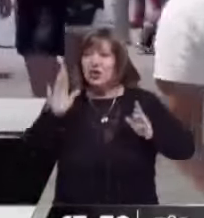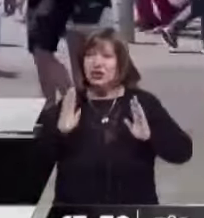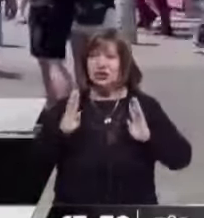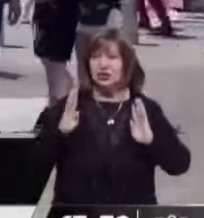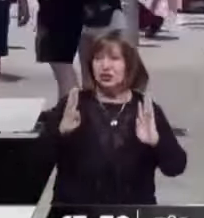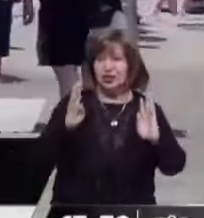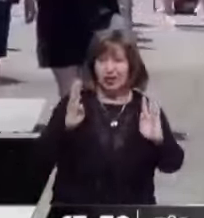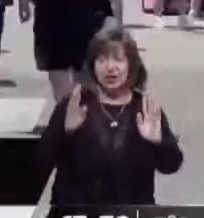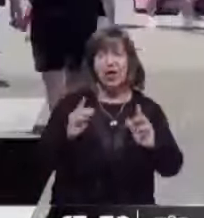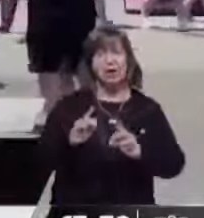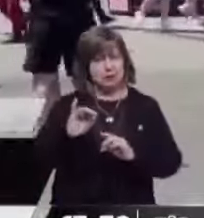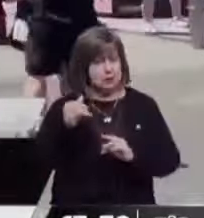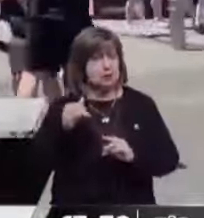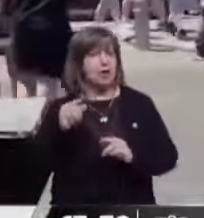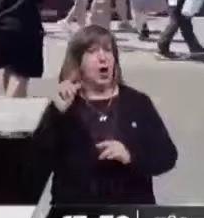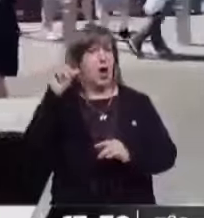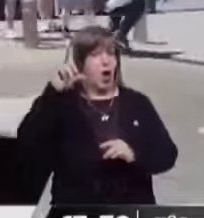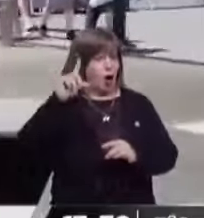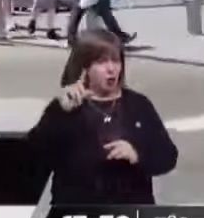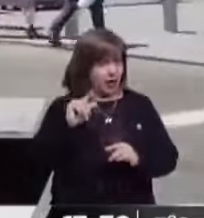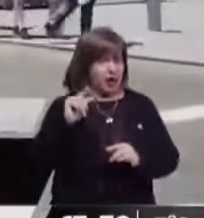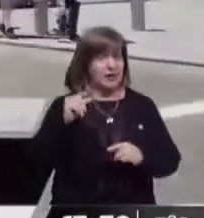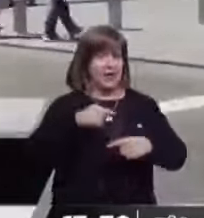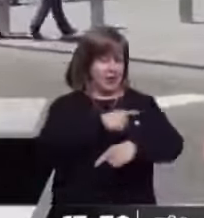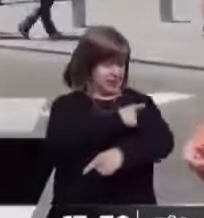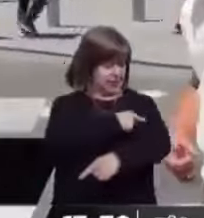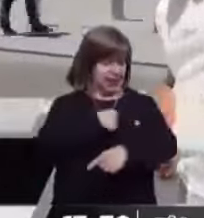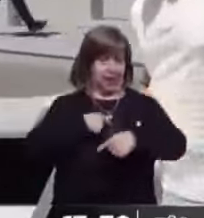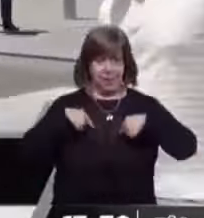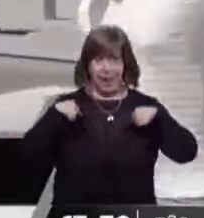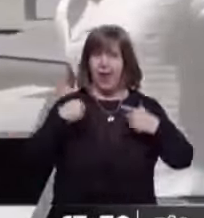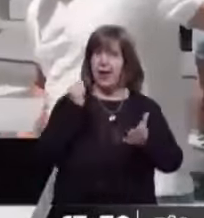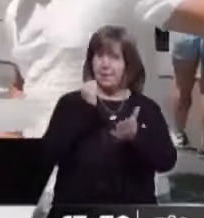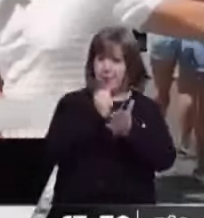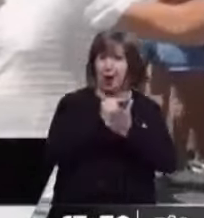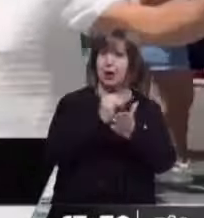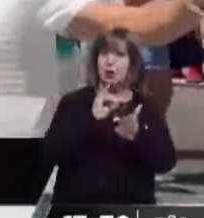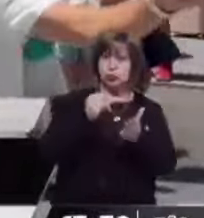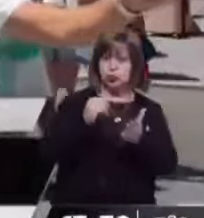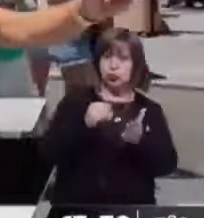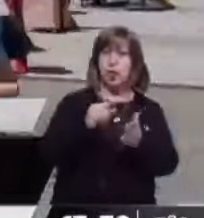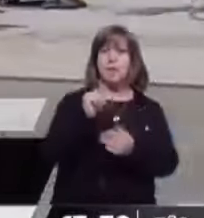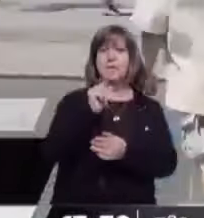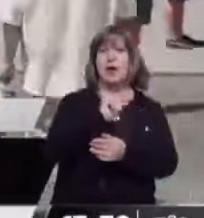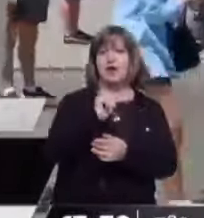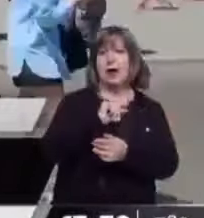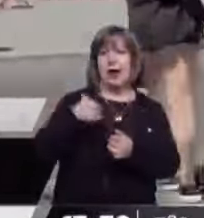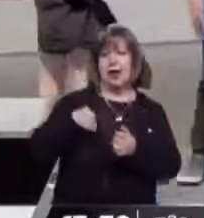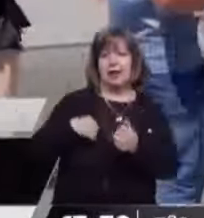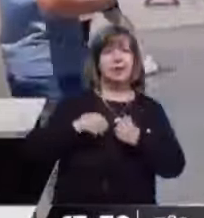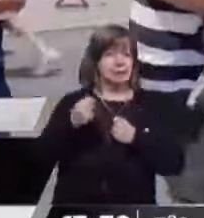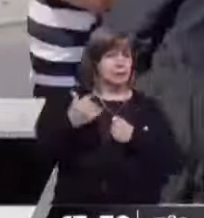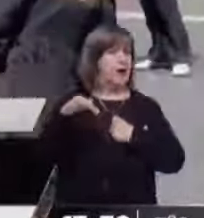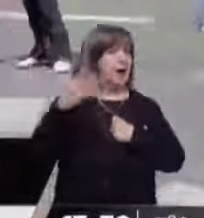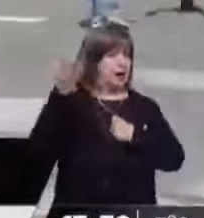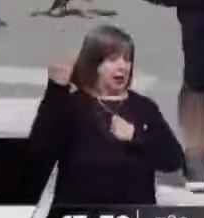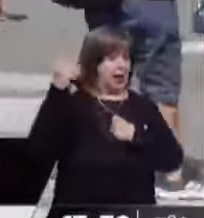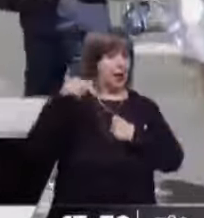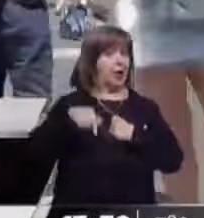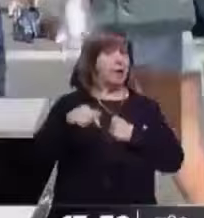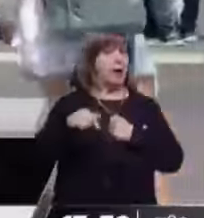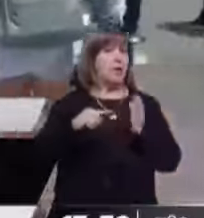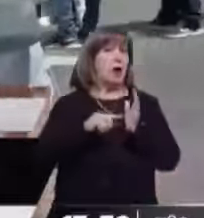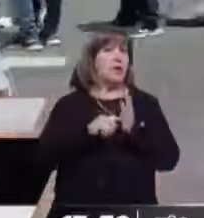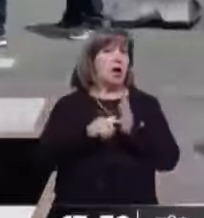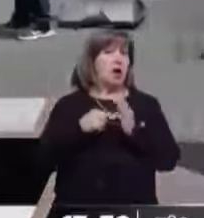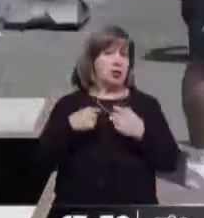cosas que están en oferta. De hecho, hay remeras de marca que están más baratas que en la Argentina. Bueno, por lo menos que en Buenos Aires, que